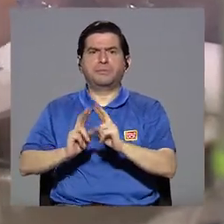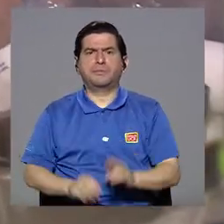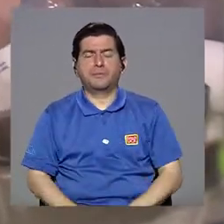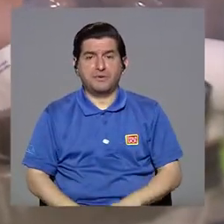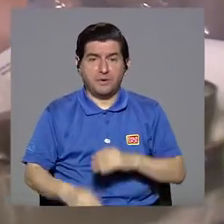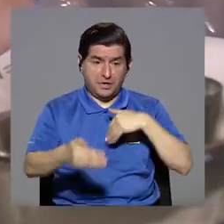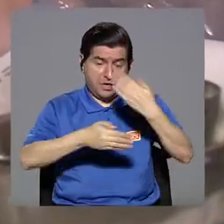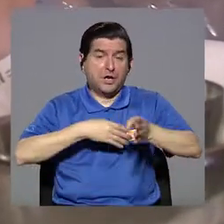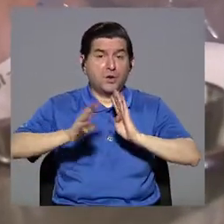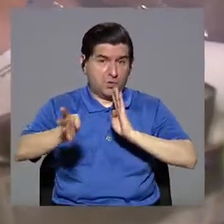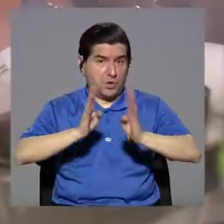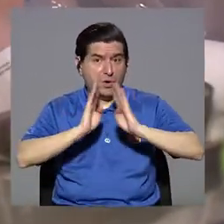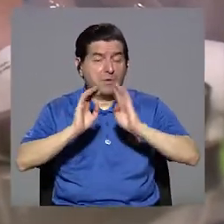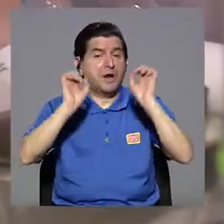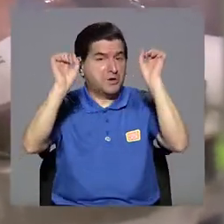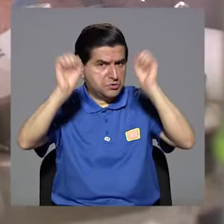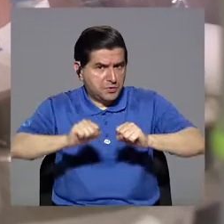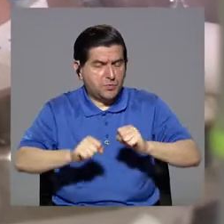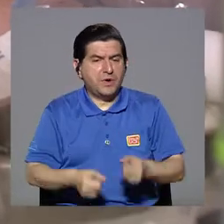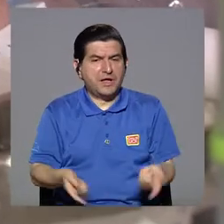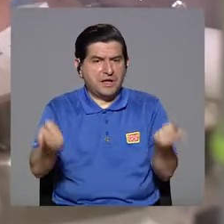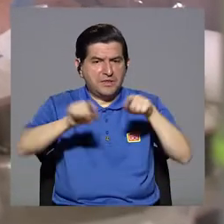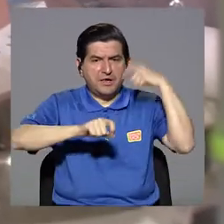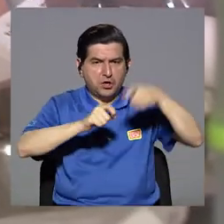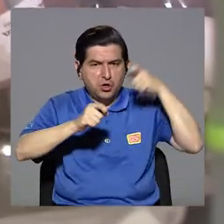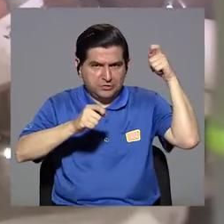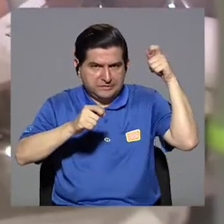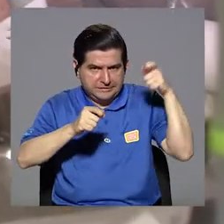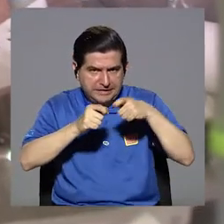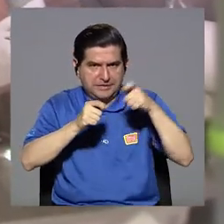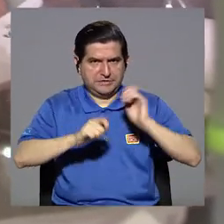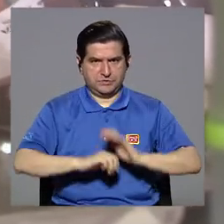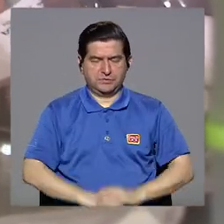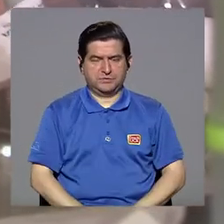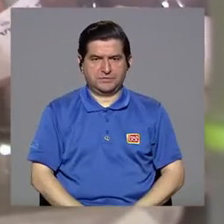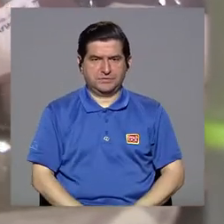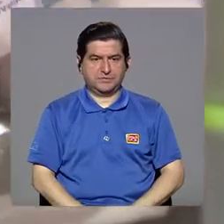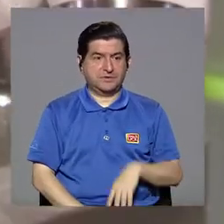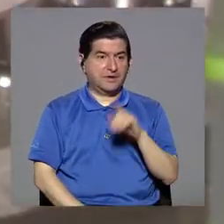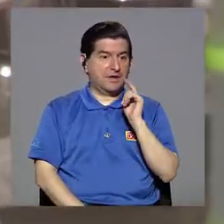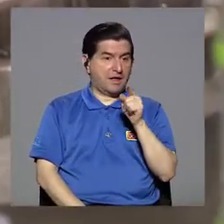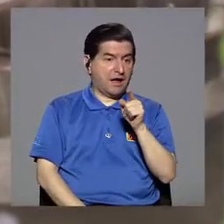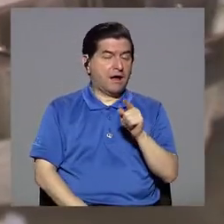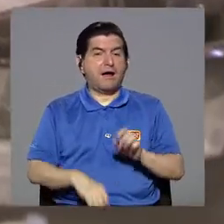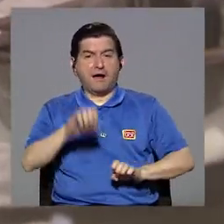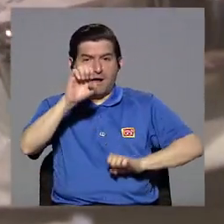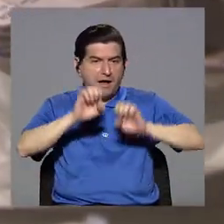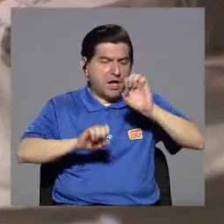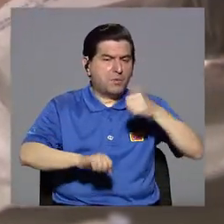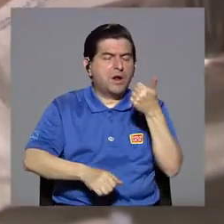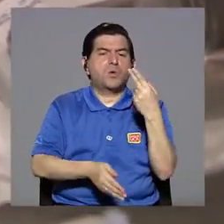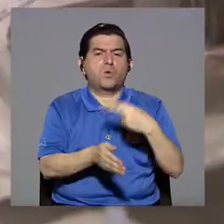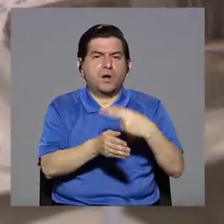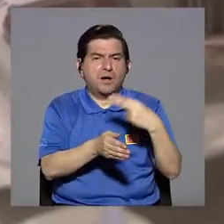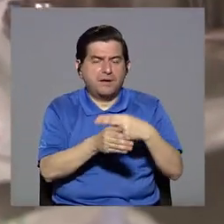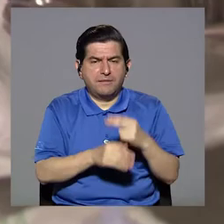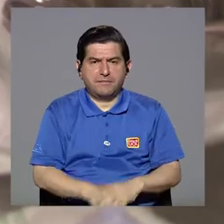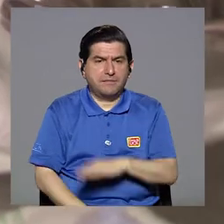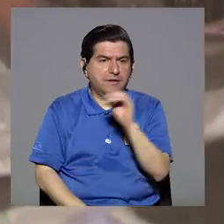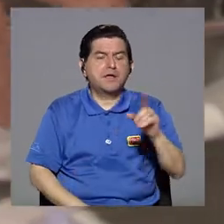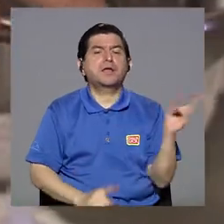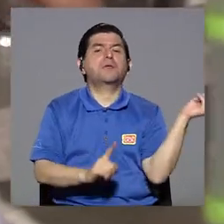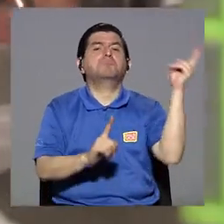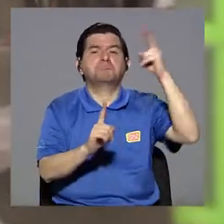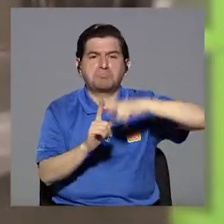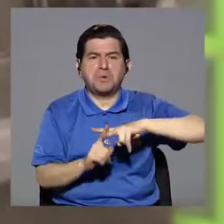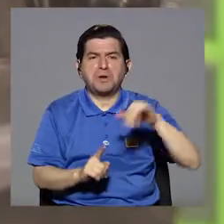y lo vamos a hablar ahora más adelante y señor oportunidad con casos específicamente eso fueron valorados por otros hospitales